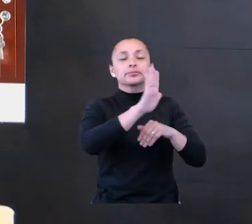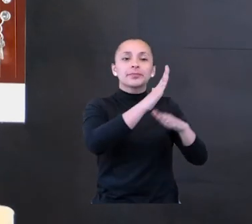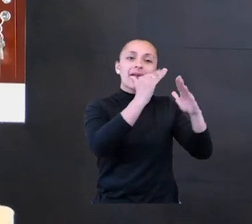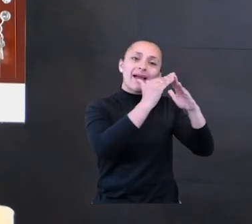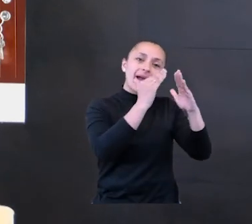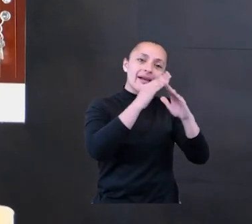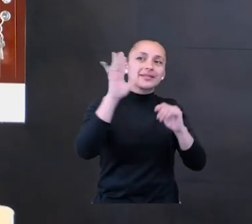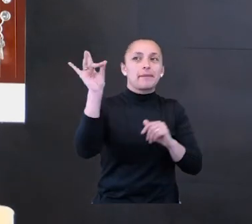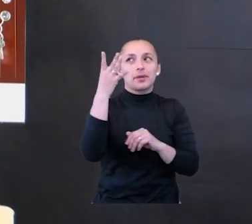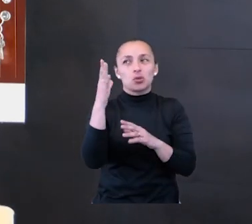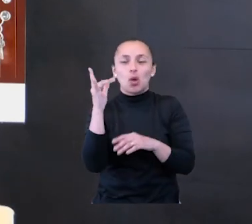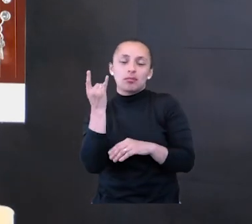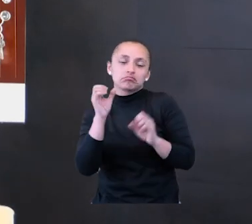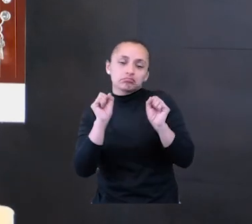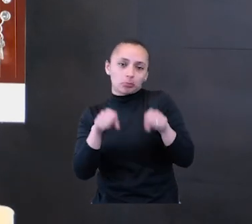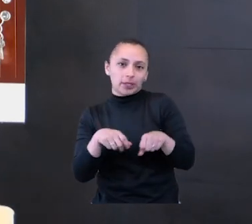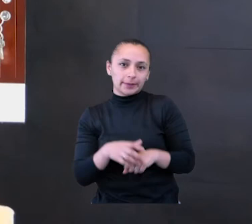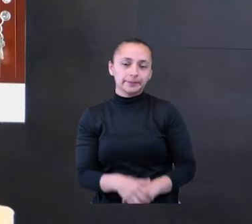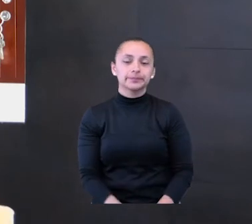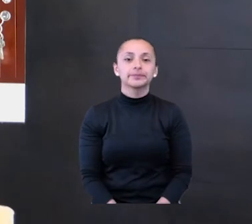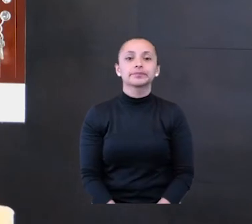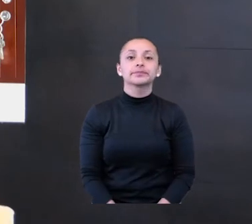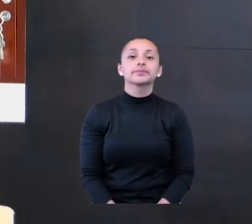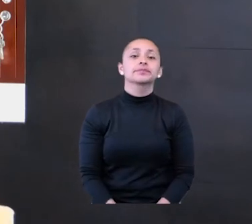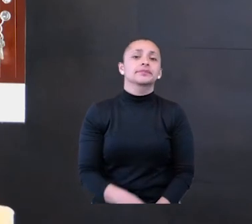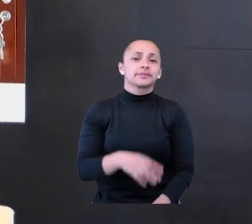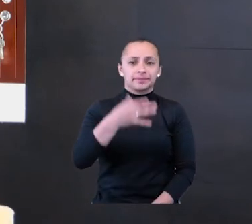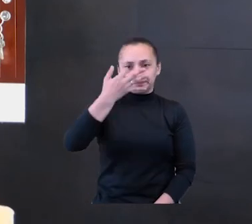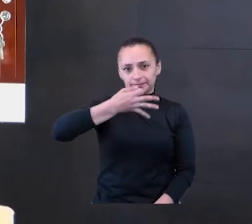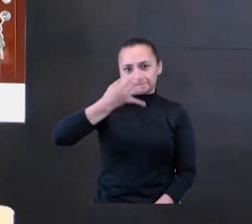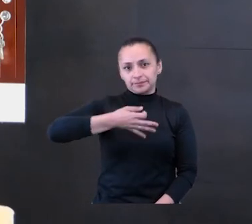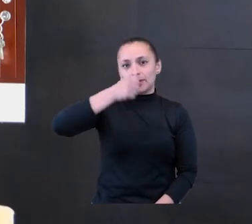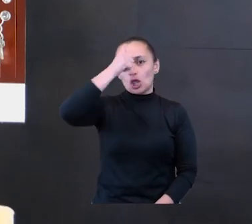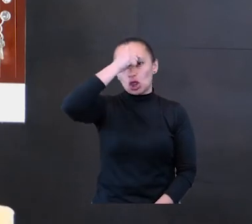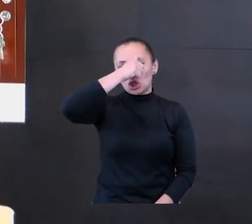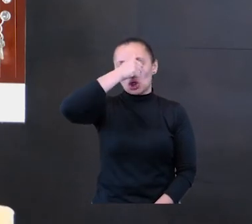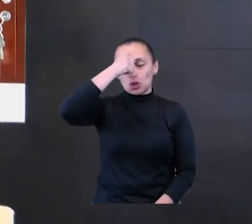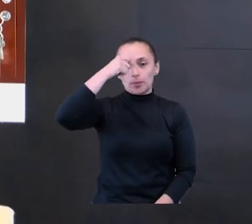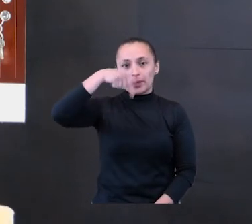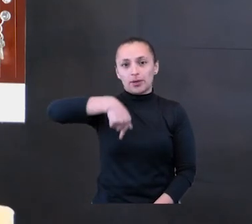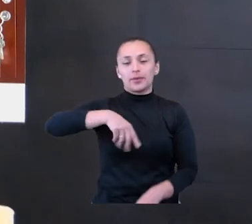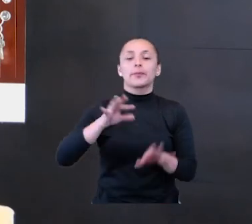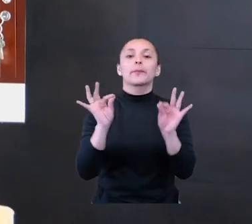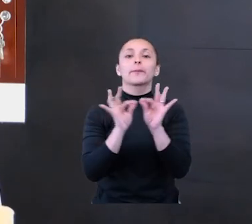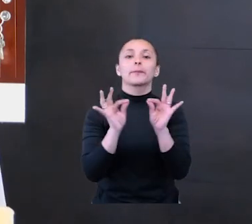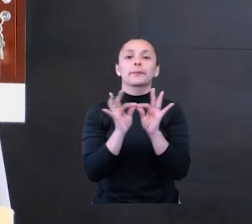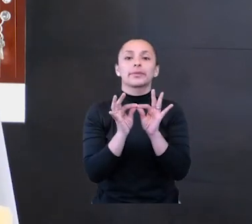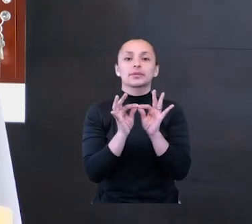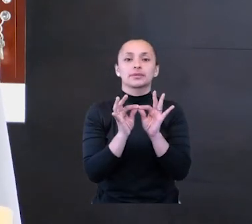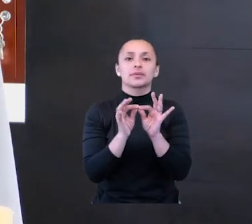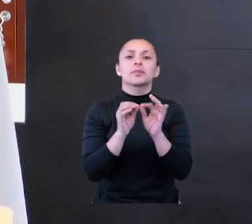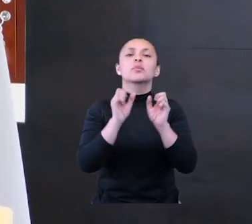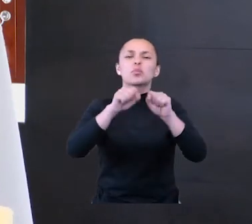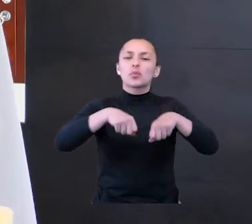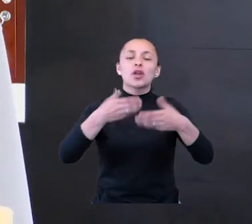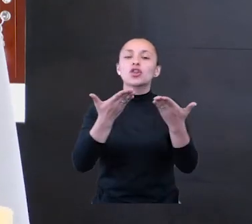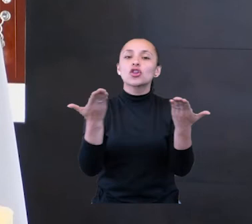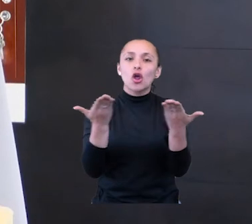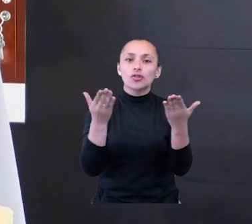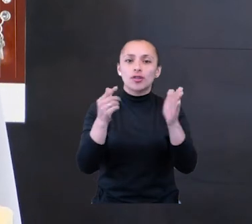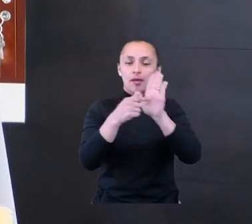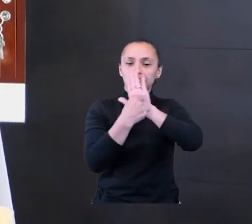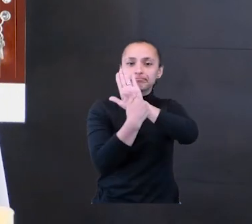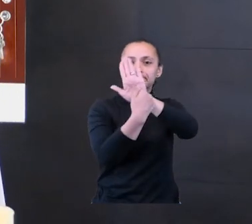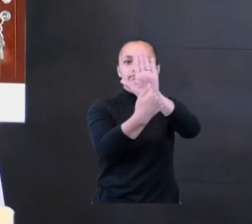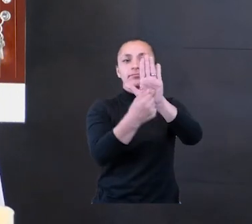desde la virtualidad se estará celebrando todos los domingos esta eucaristía y se estará proyectando